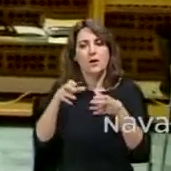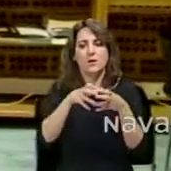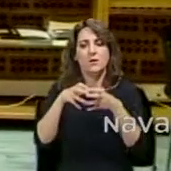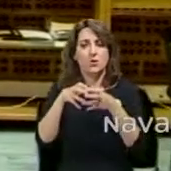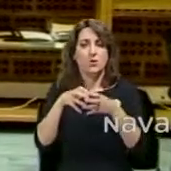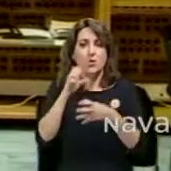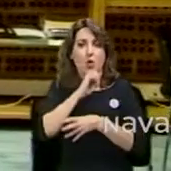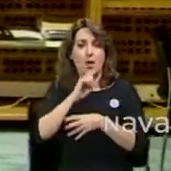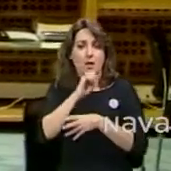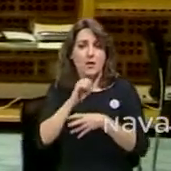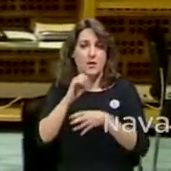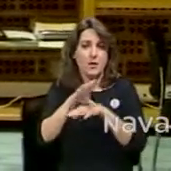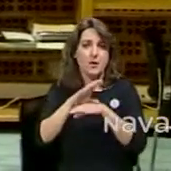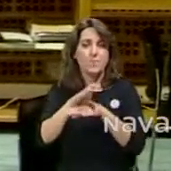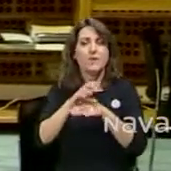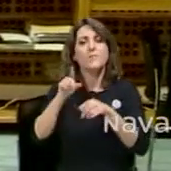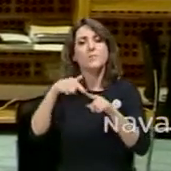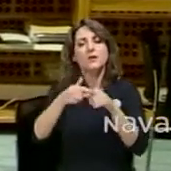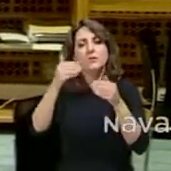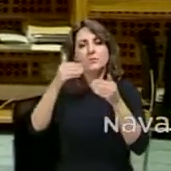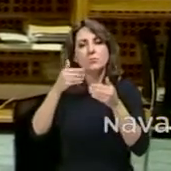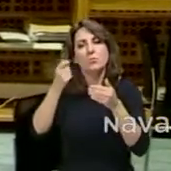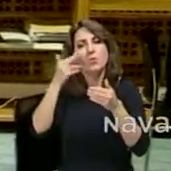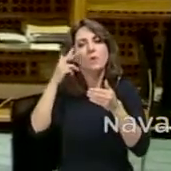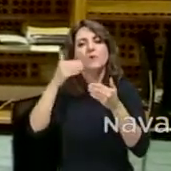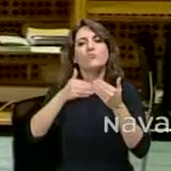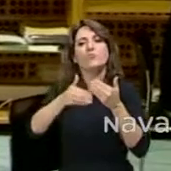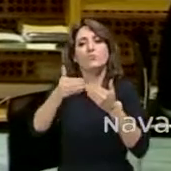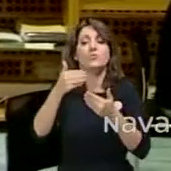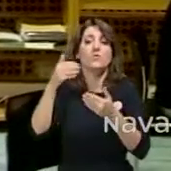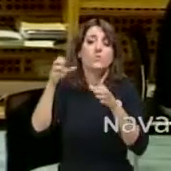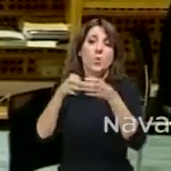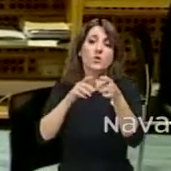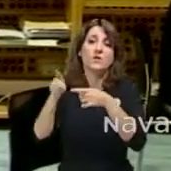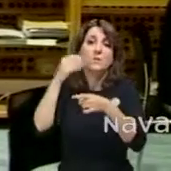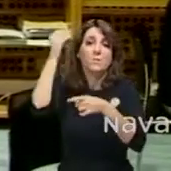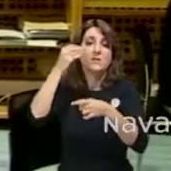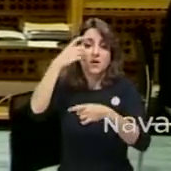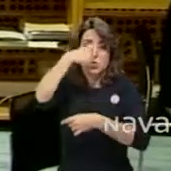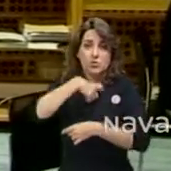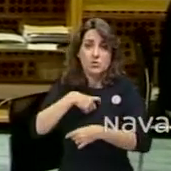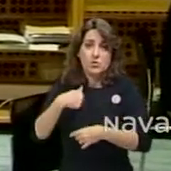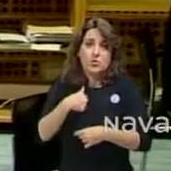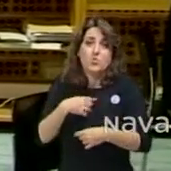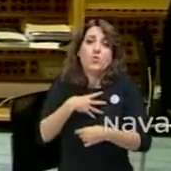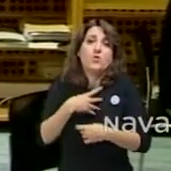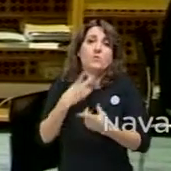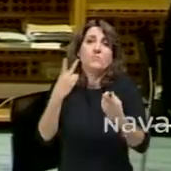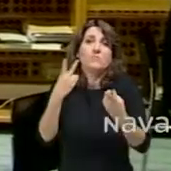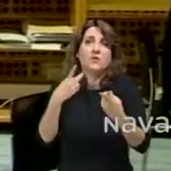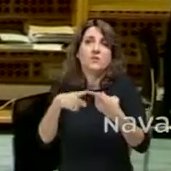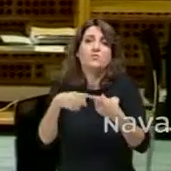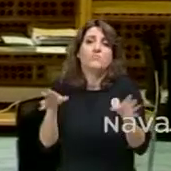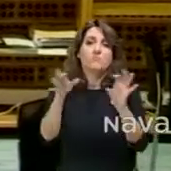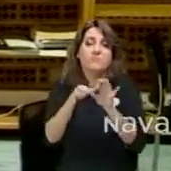tuviese un poquito de proyección de futuro, y creyeron en la Junta que yo podría ser la persona que pudiese unificar esas dos cosas. Y